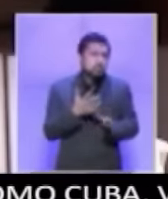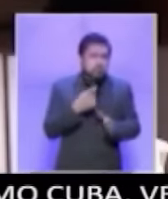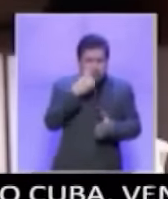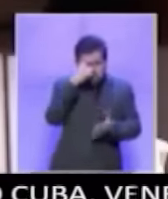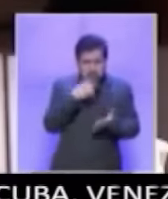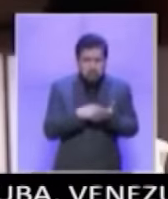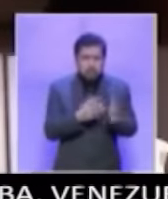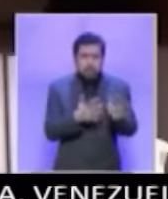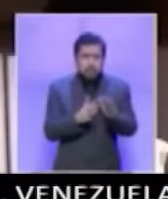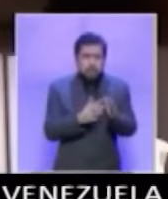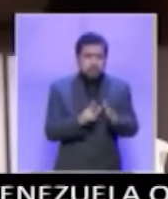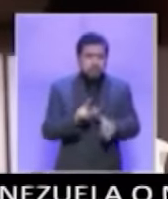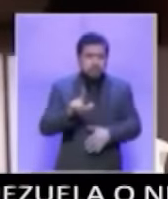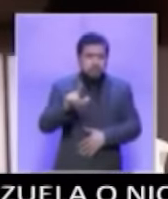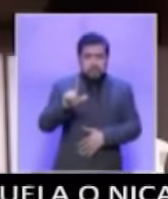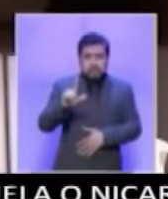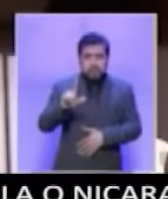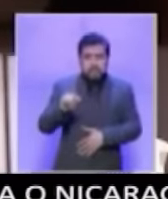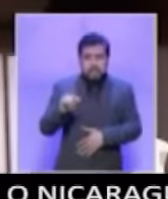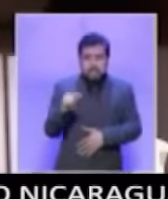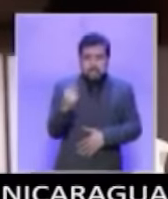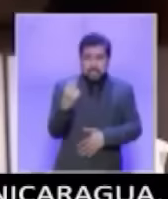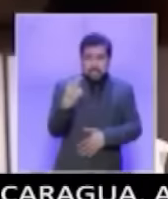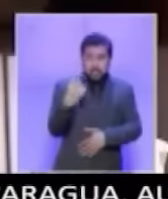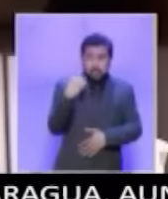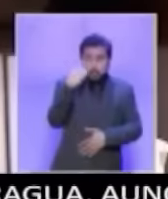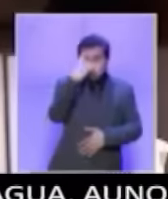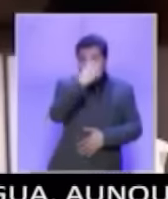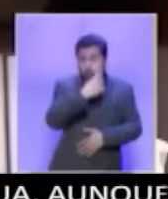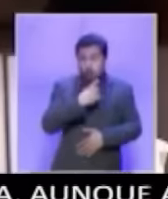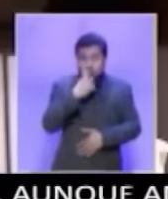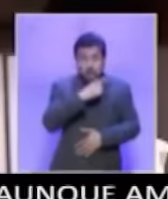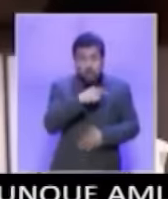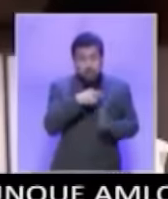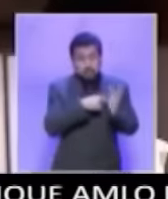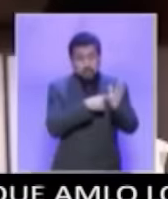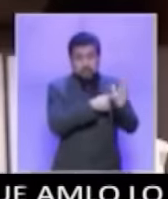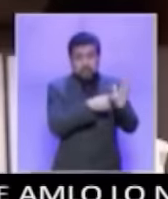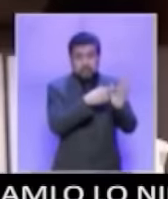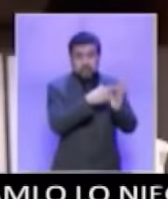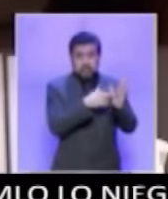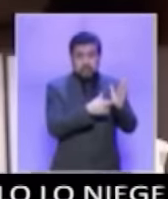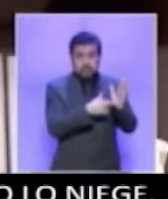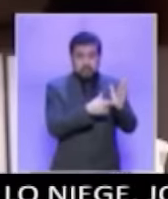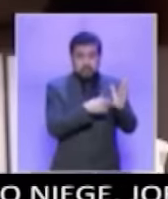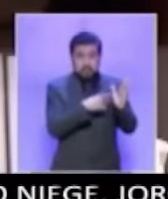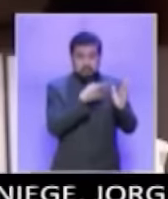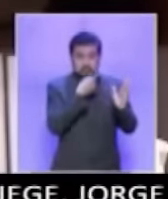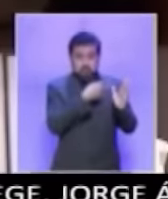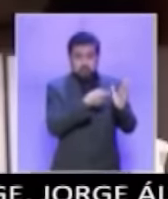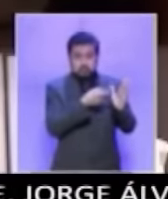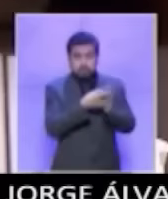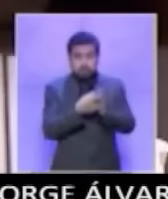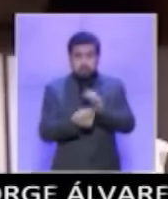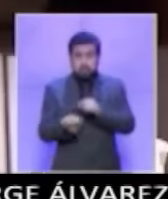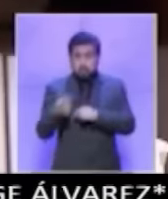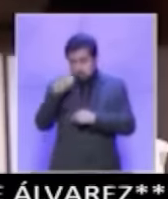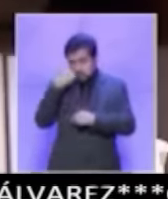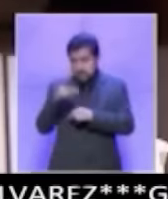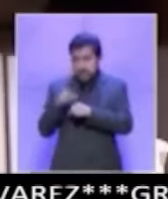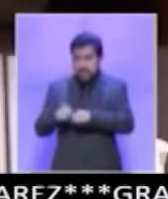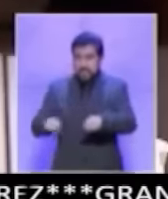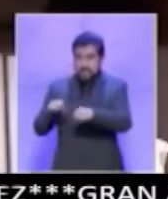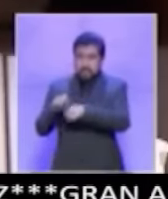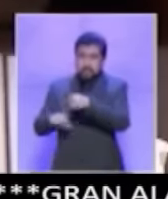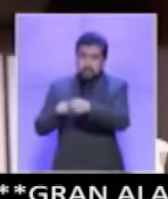para asegurar la plena vigencia de principios de neutralidad y equidad y así como indebido de los recursos